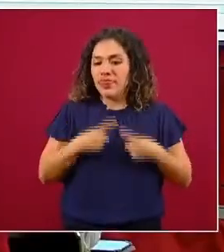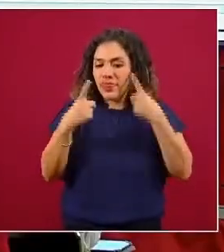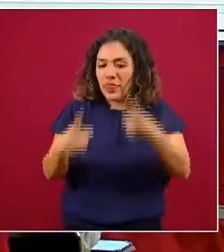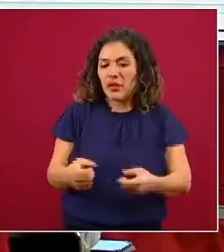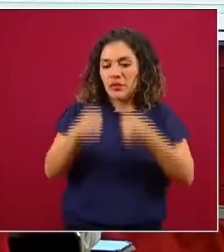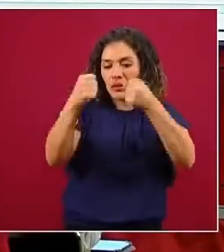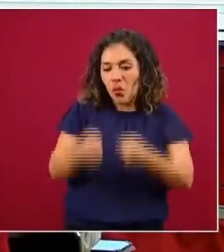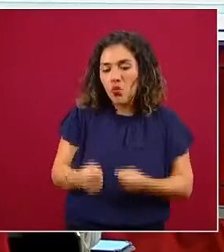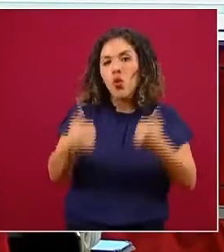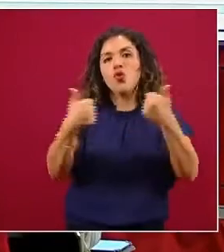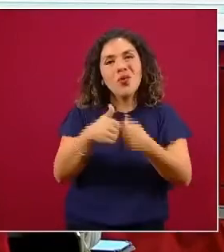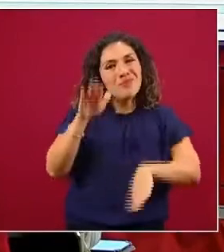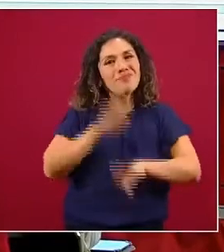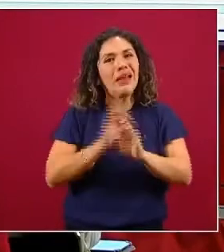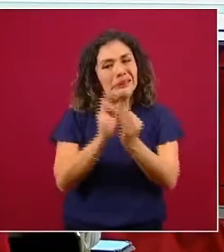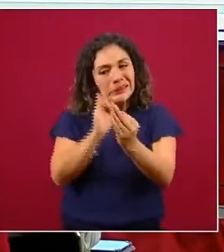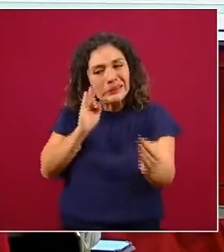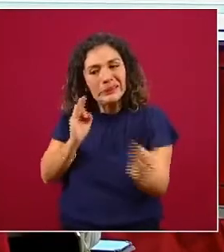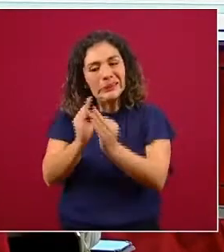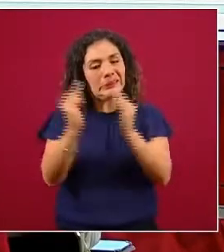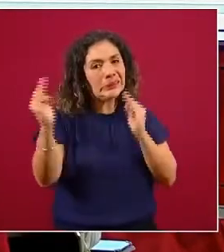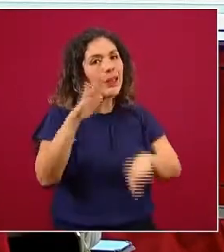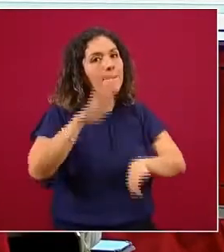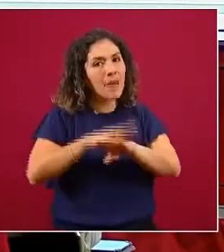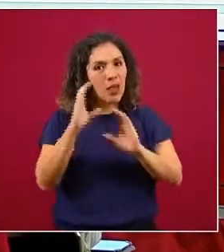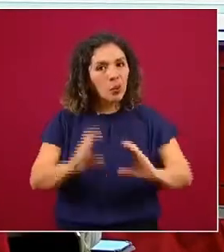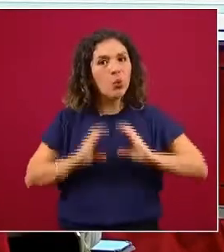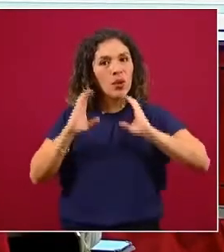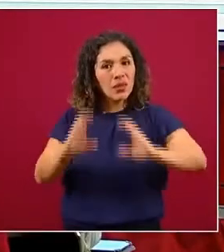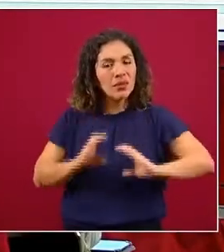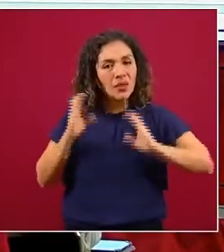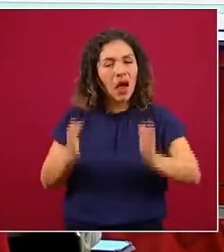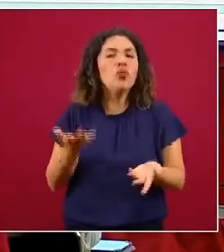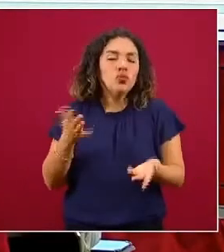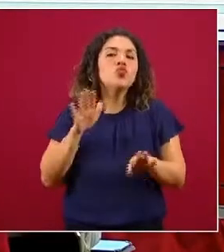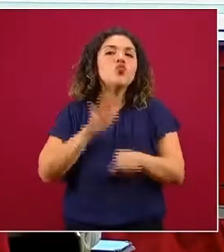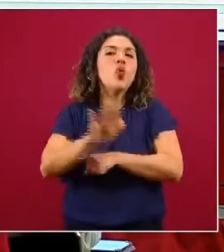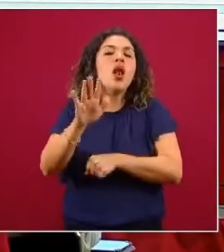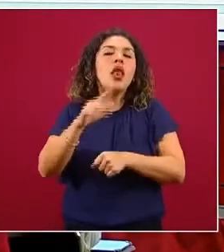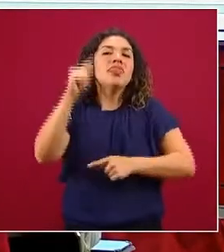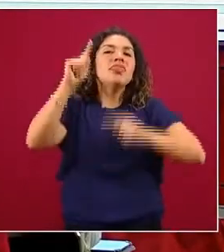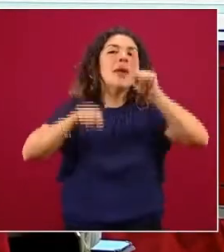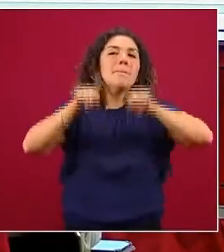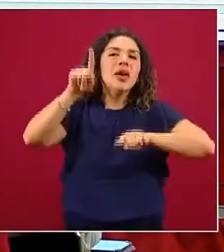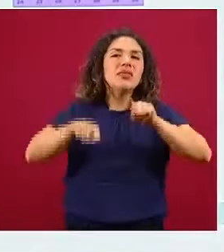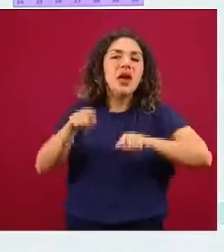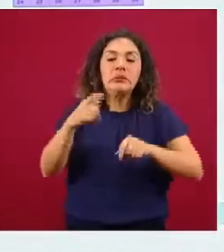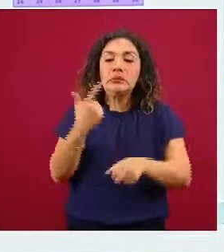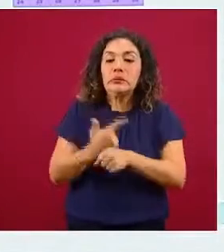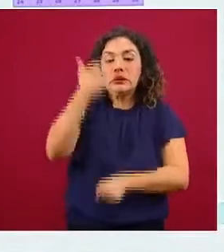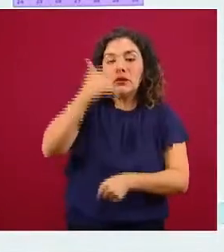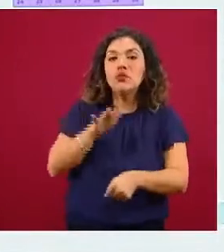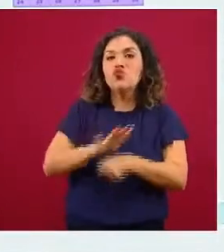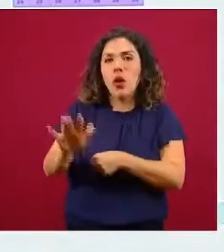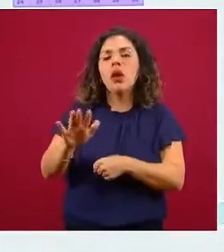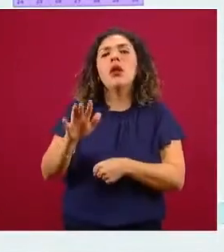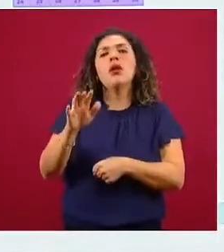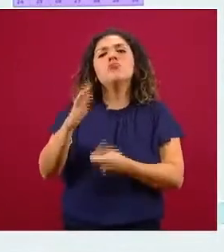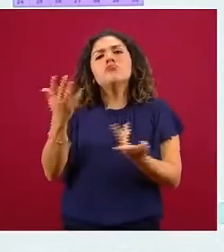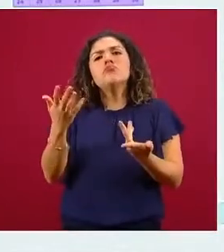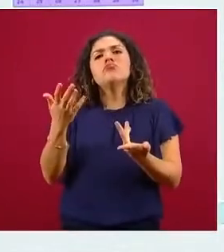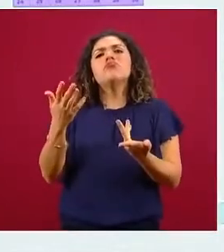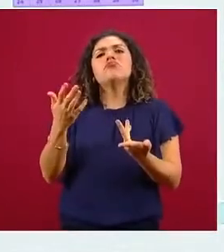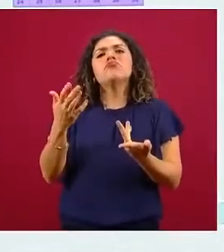el distanciamiento social, la sana distancia, dependiendo del nivel de riesgo en el que se encuentran, no tanto en acciones hacia